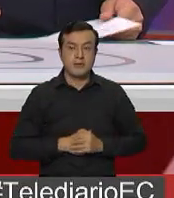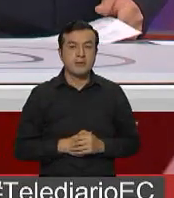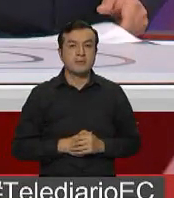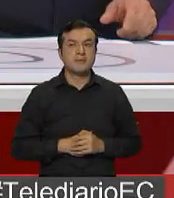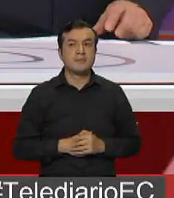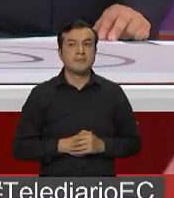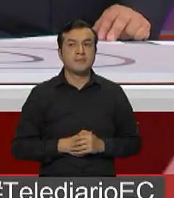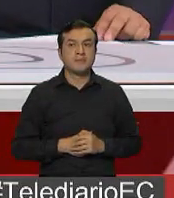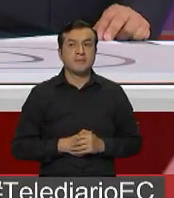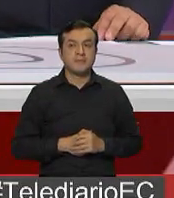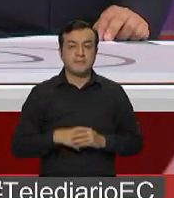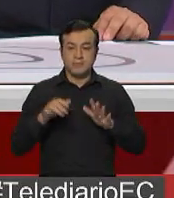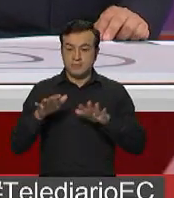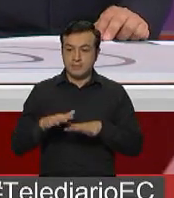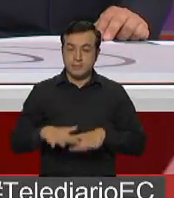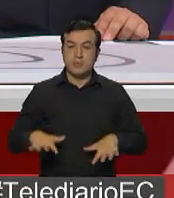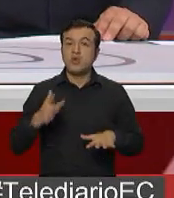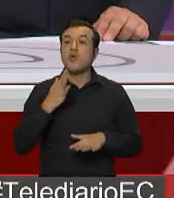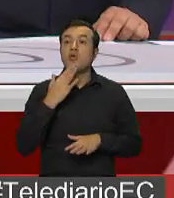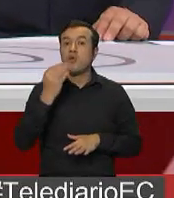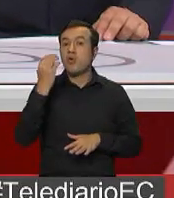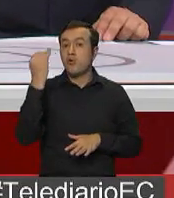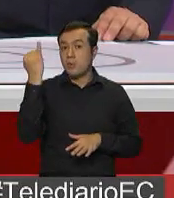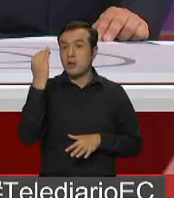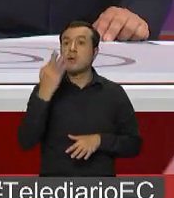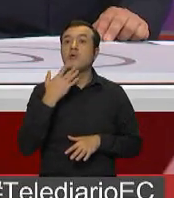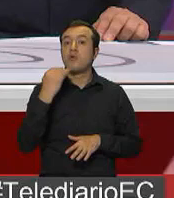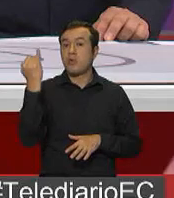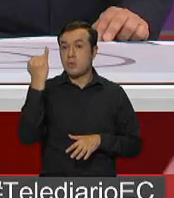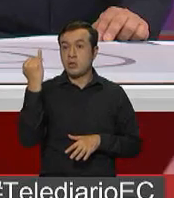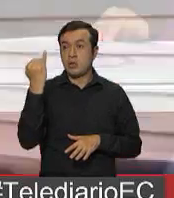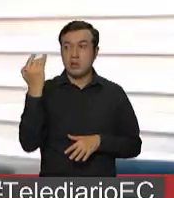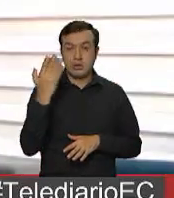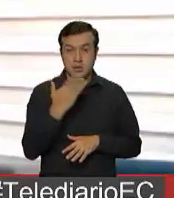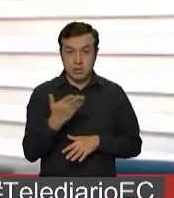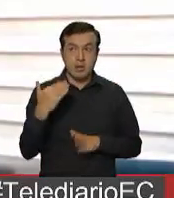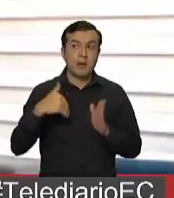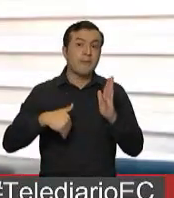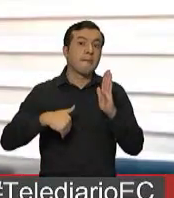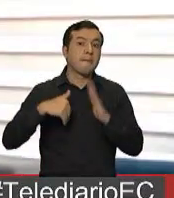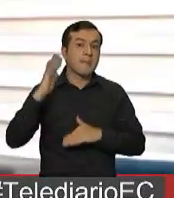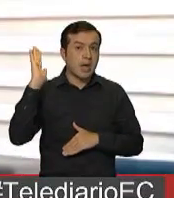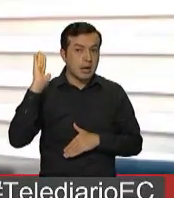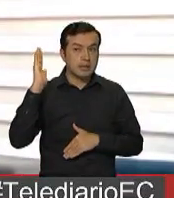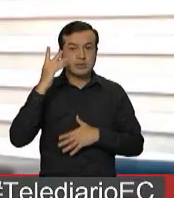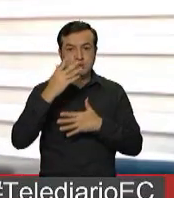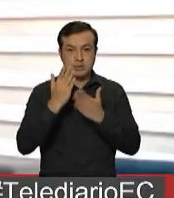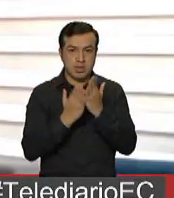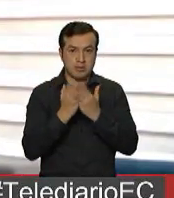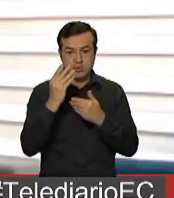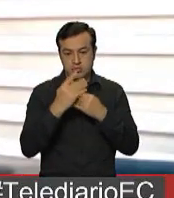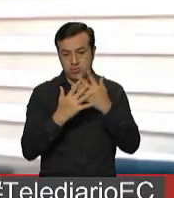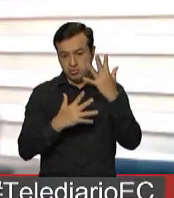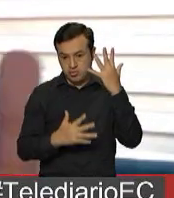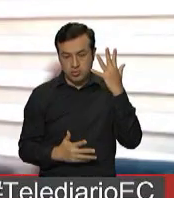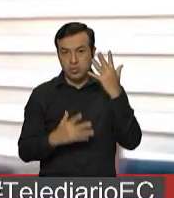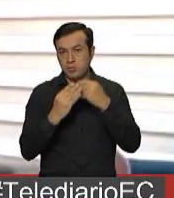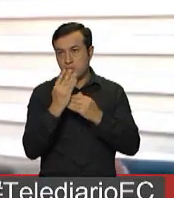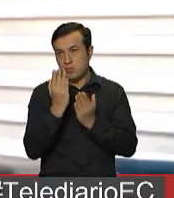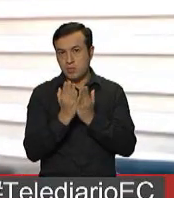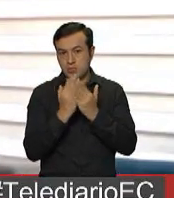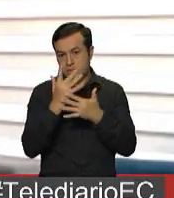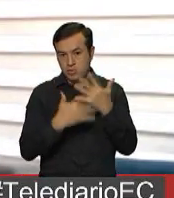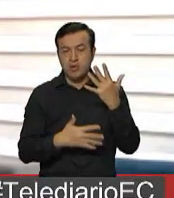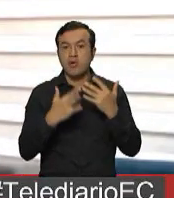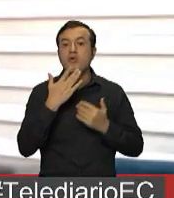Sí, bueno, los cantones que están en color verde justamente van a tener una mayor capacidad de atención. En ese sentido, nosotros en el